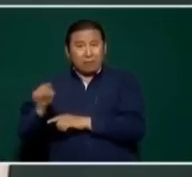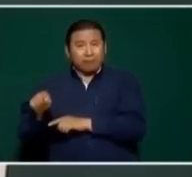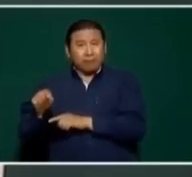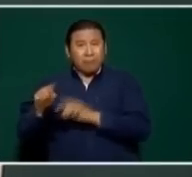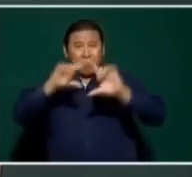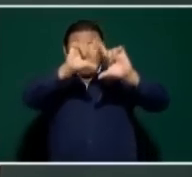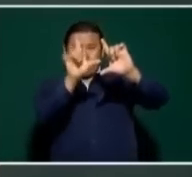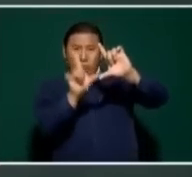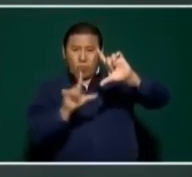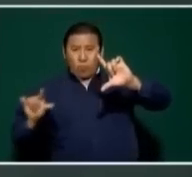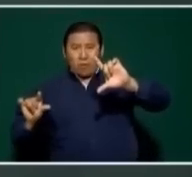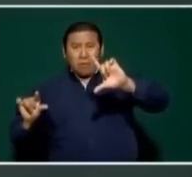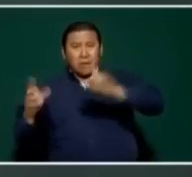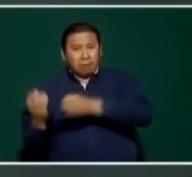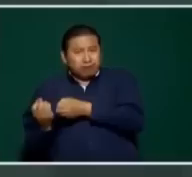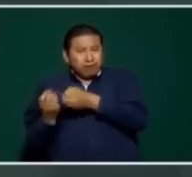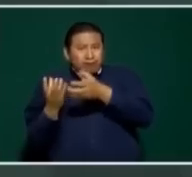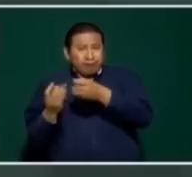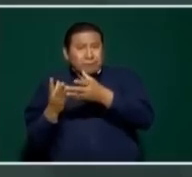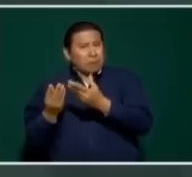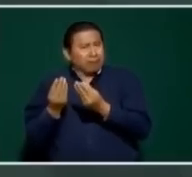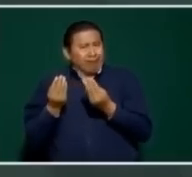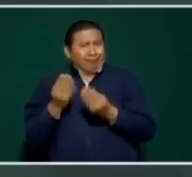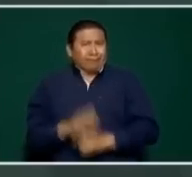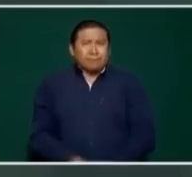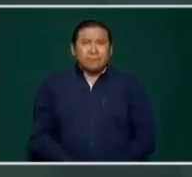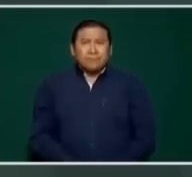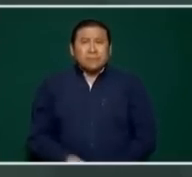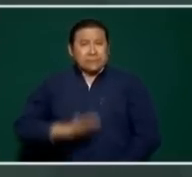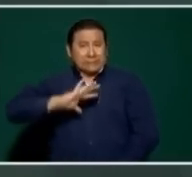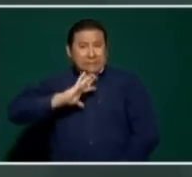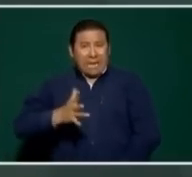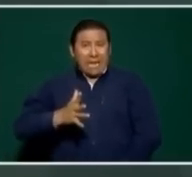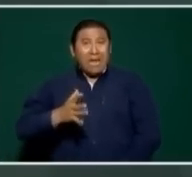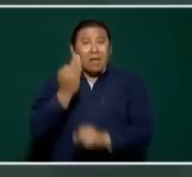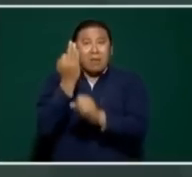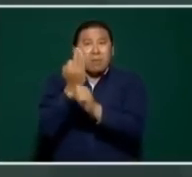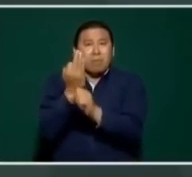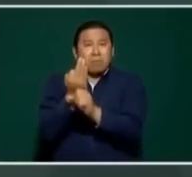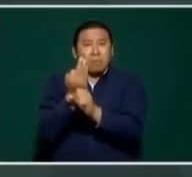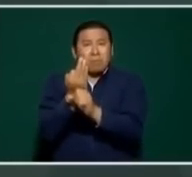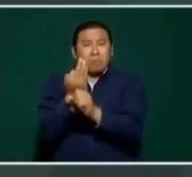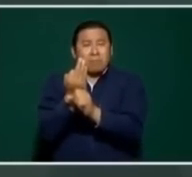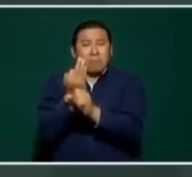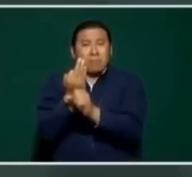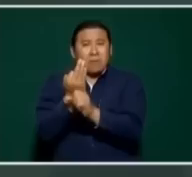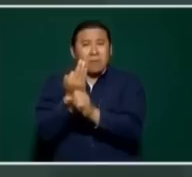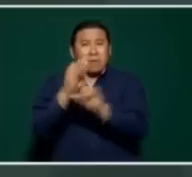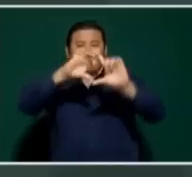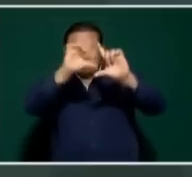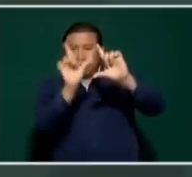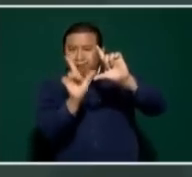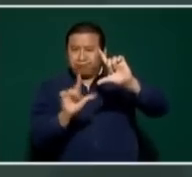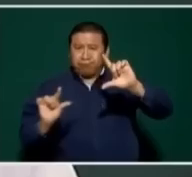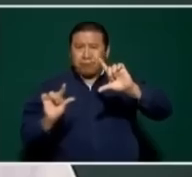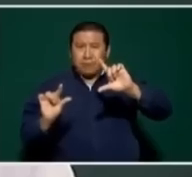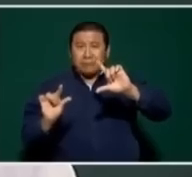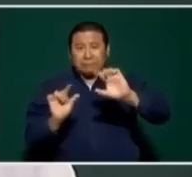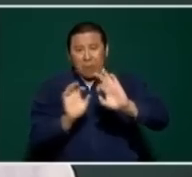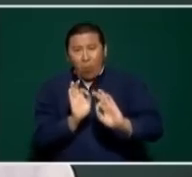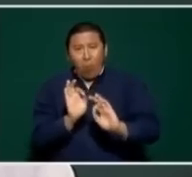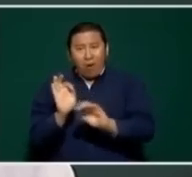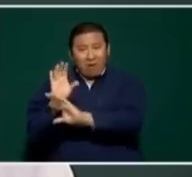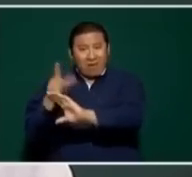Roo a la nación. Ya le toca ahora a la nación